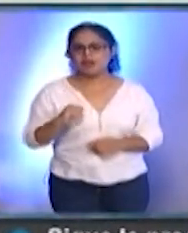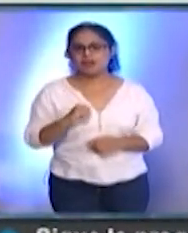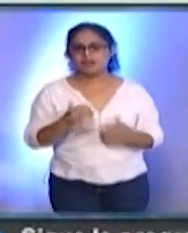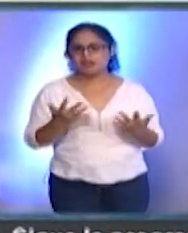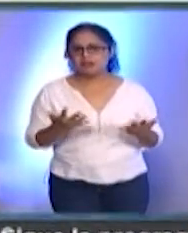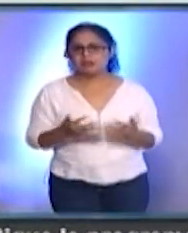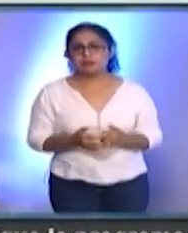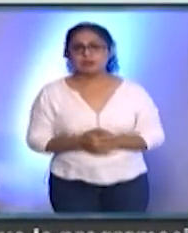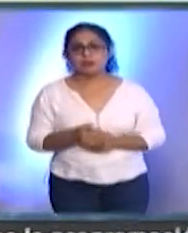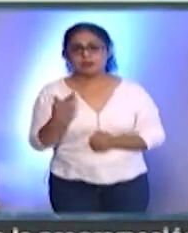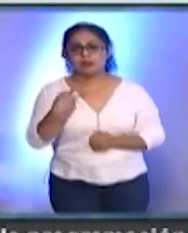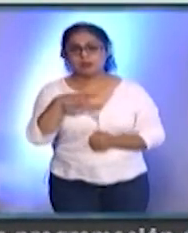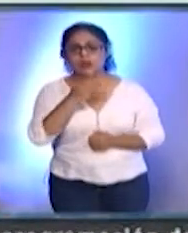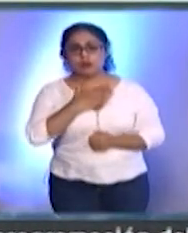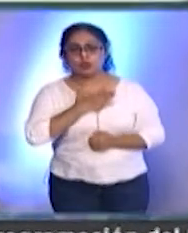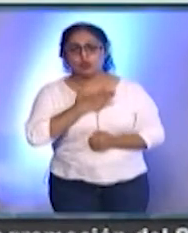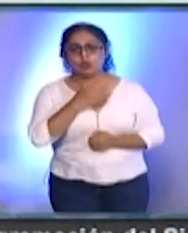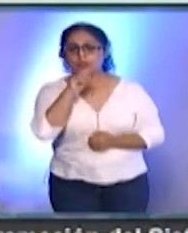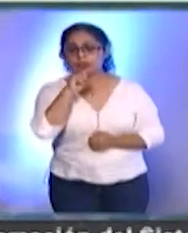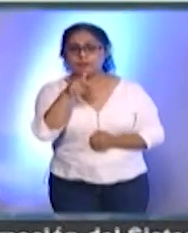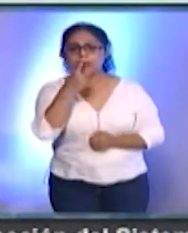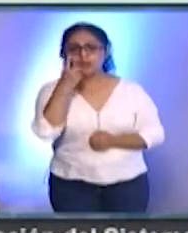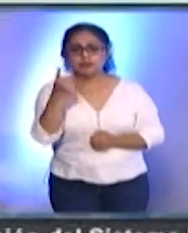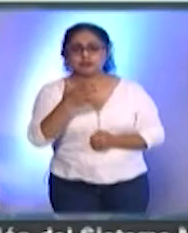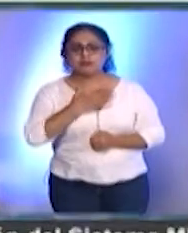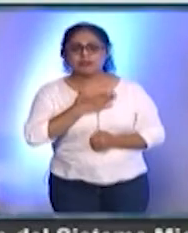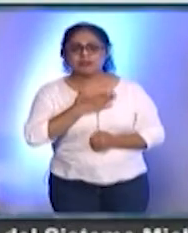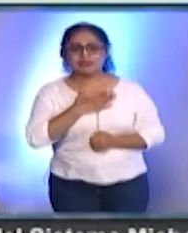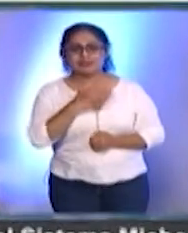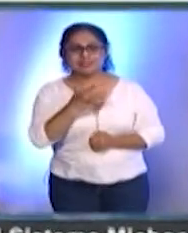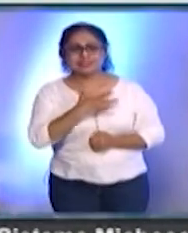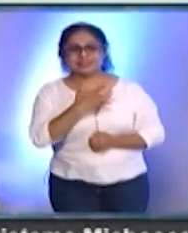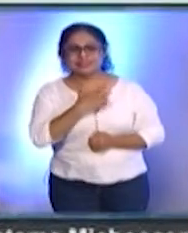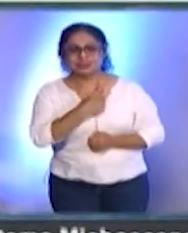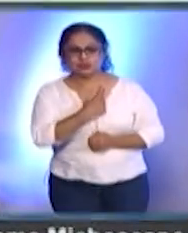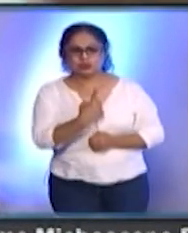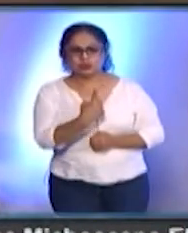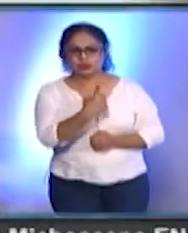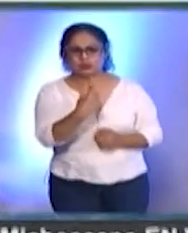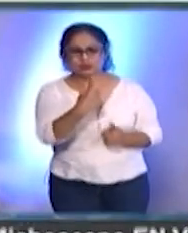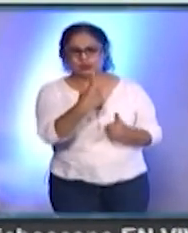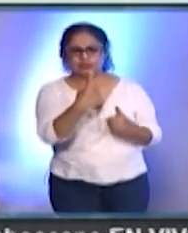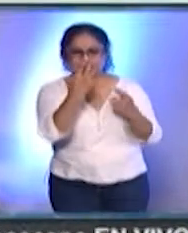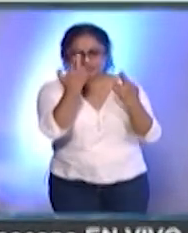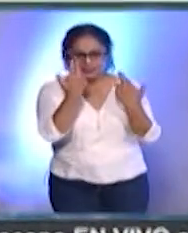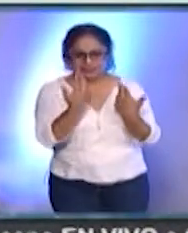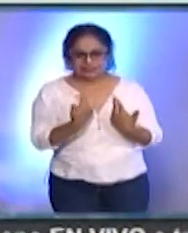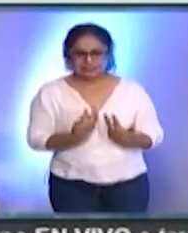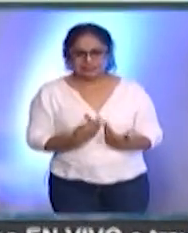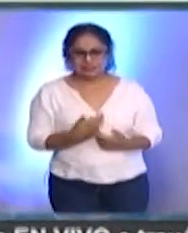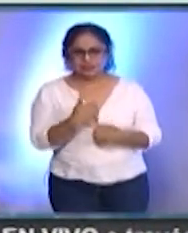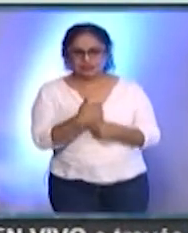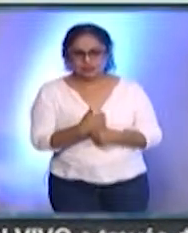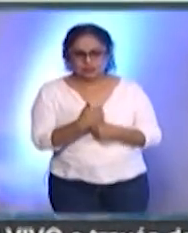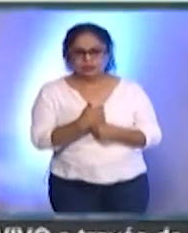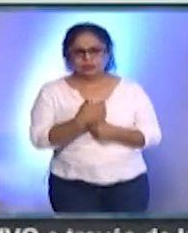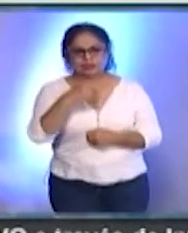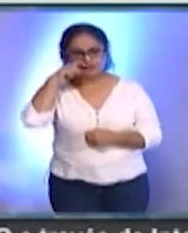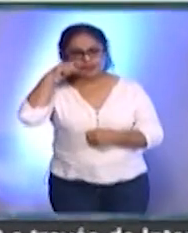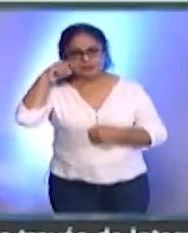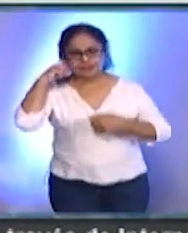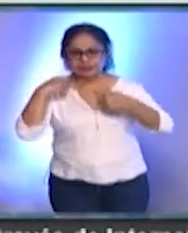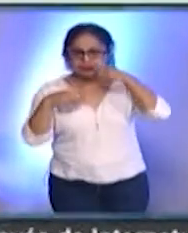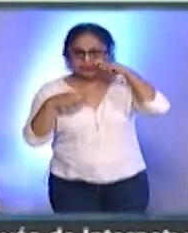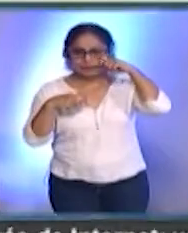dije, y en esas soledades de la vida, lloras, te frustras y te limpias las lágrimas y dices, les voy